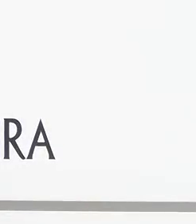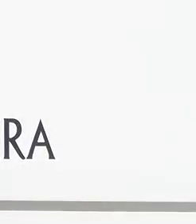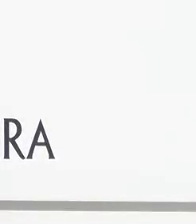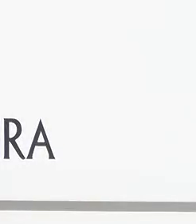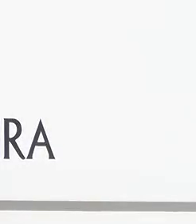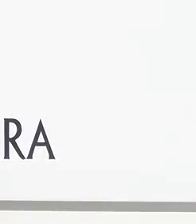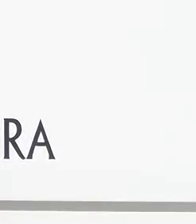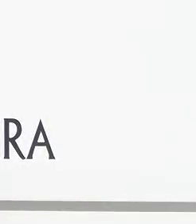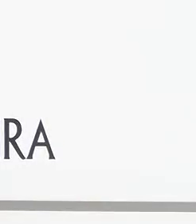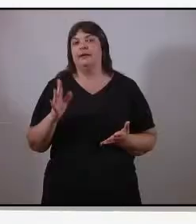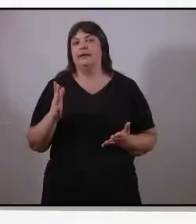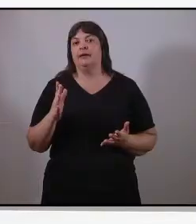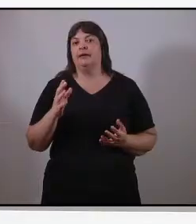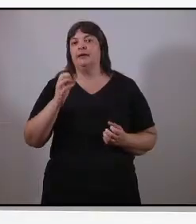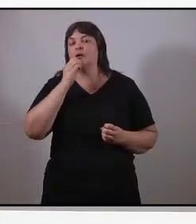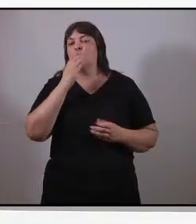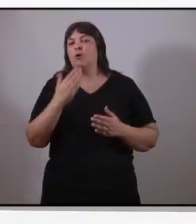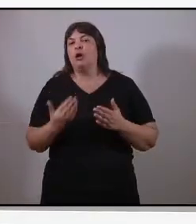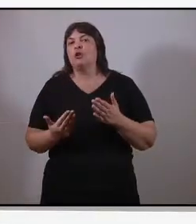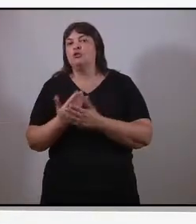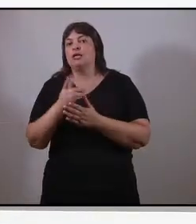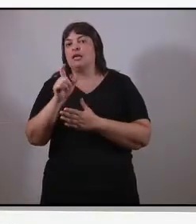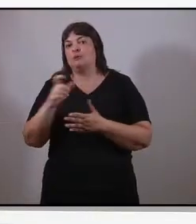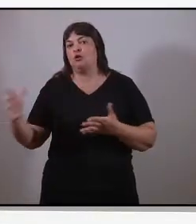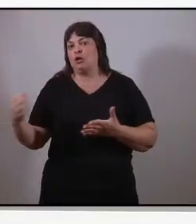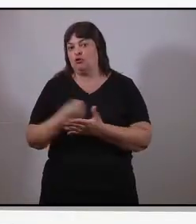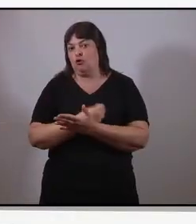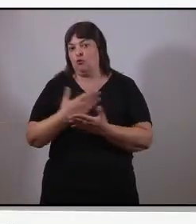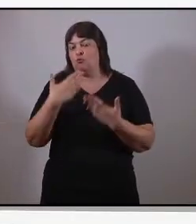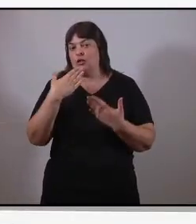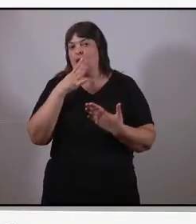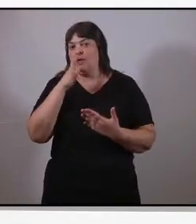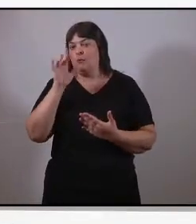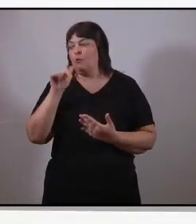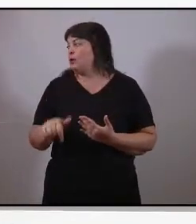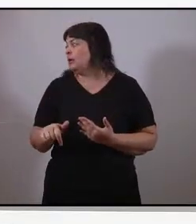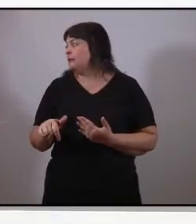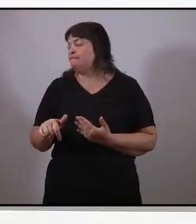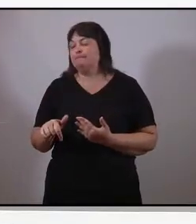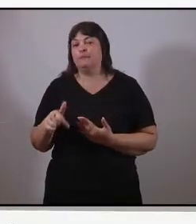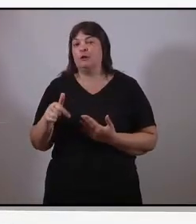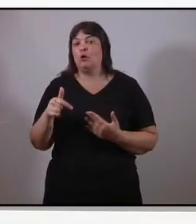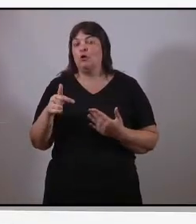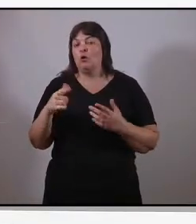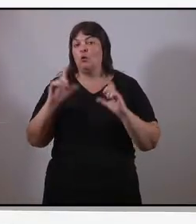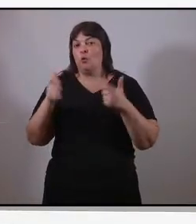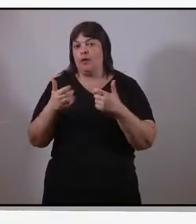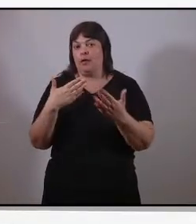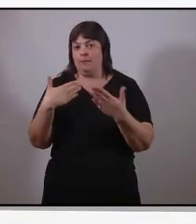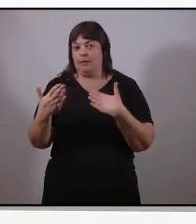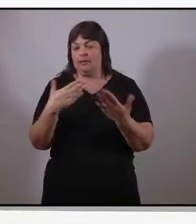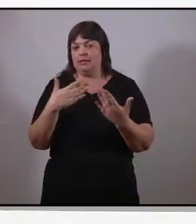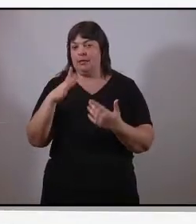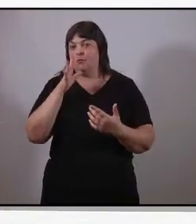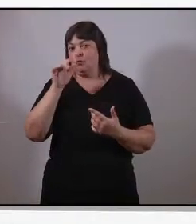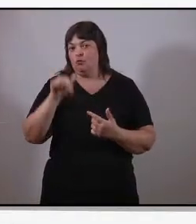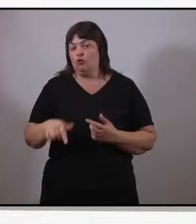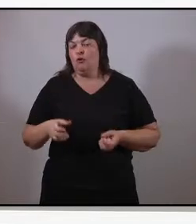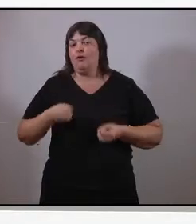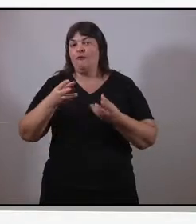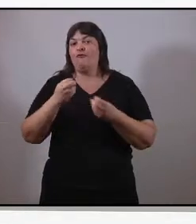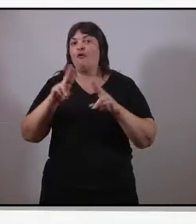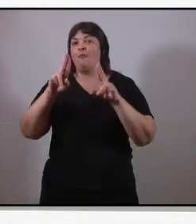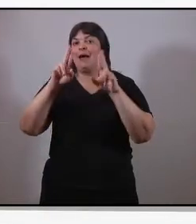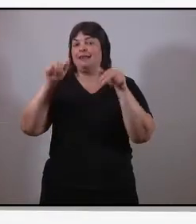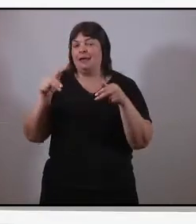¿Sí? Venga, pues muy buenos días a todos y muchas gracias por acompañarnos en esta rueda de prensa en la que voy a informarles sobre los